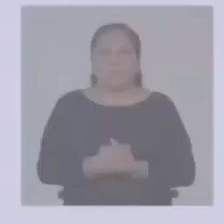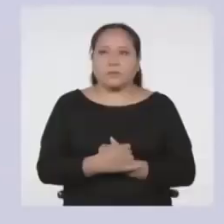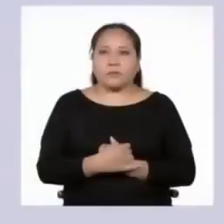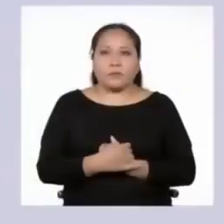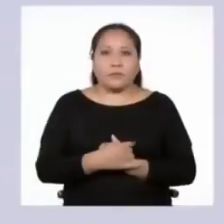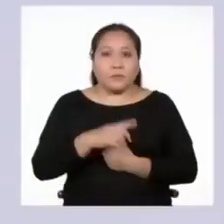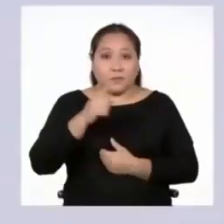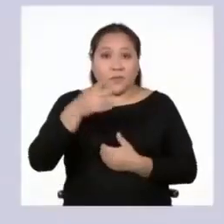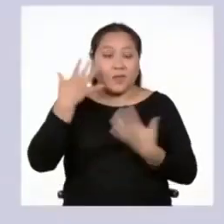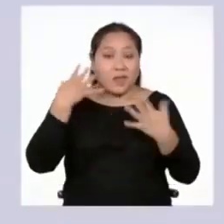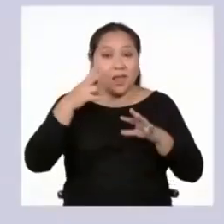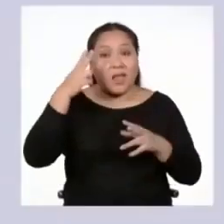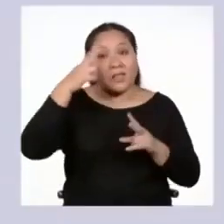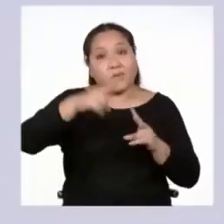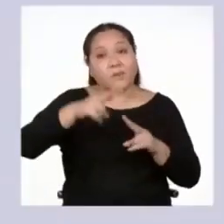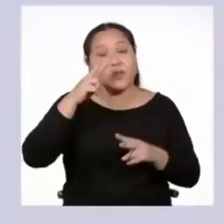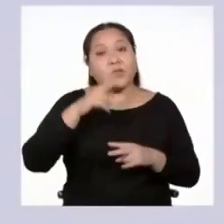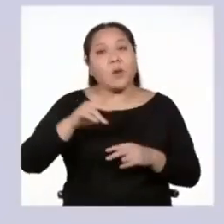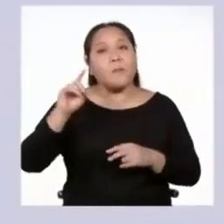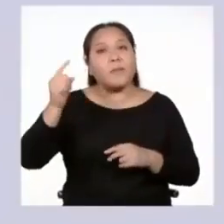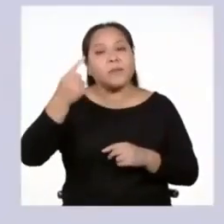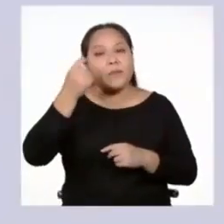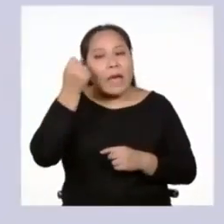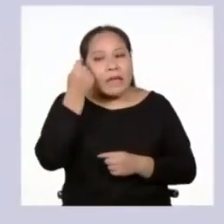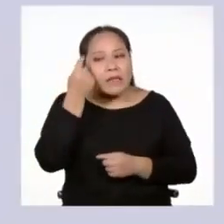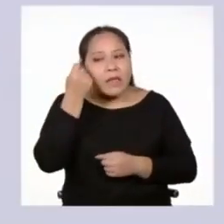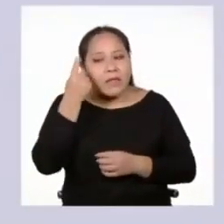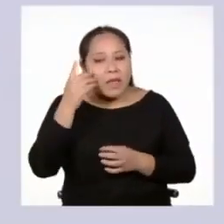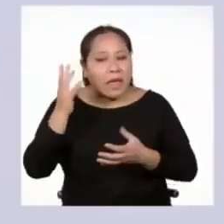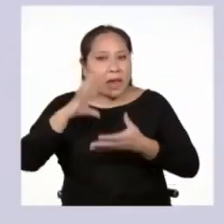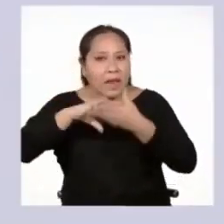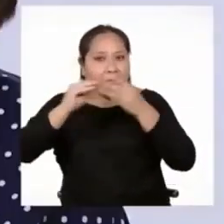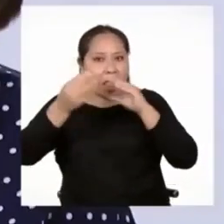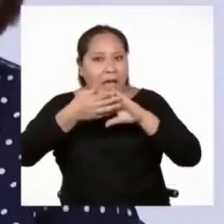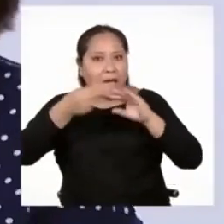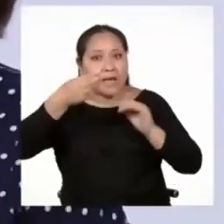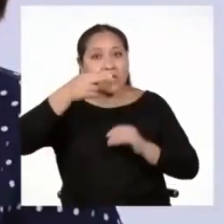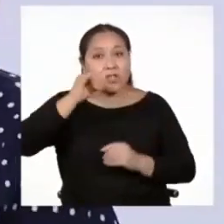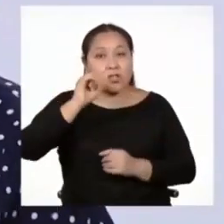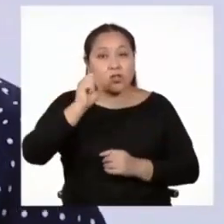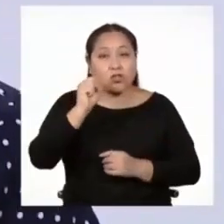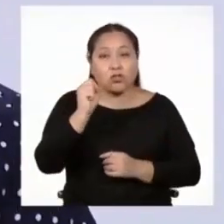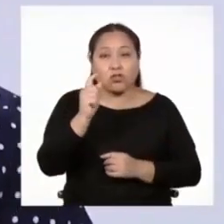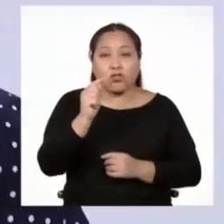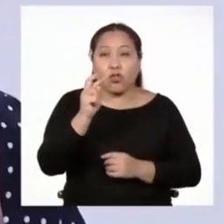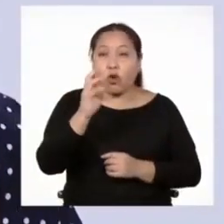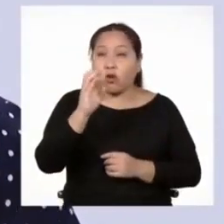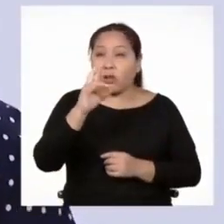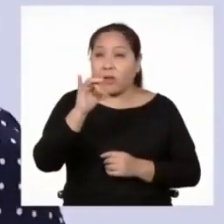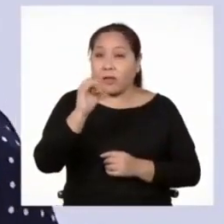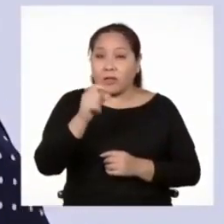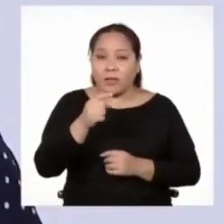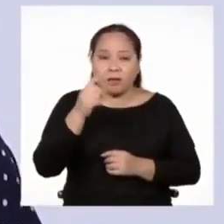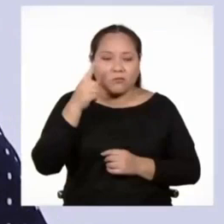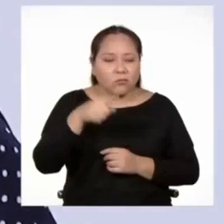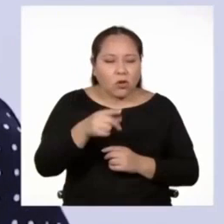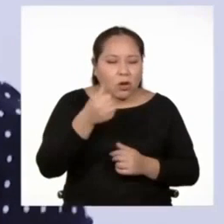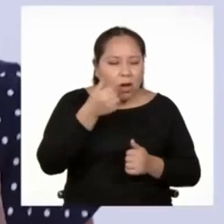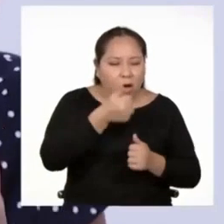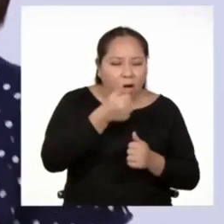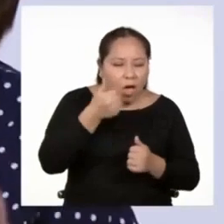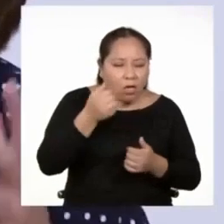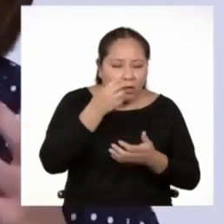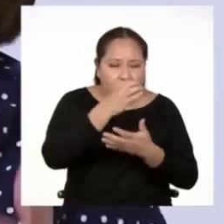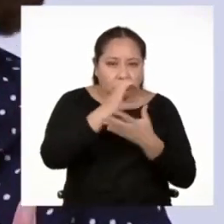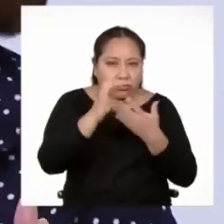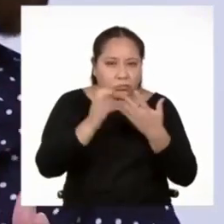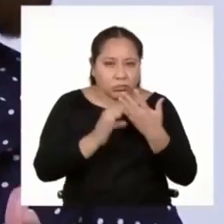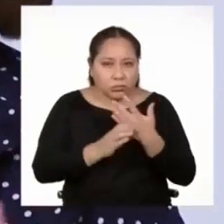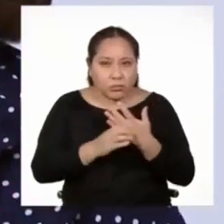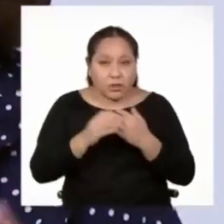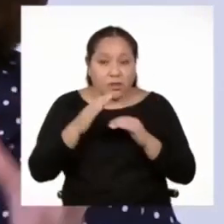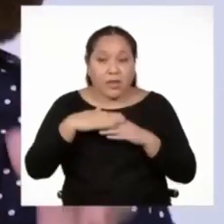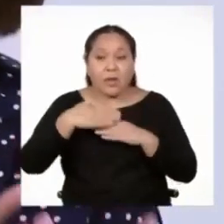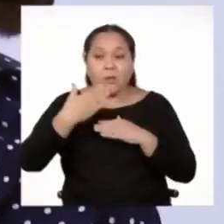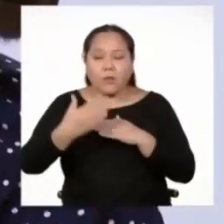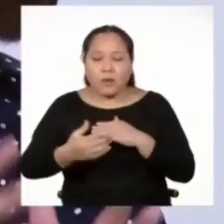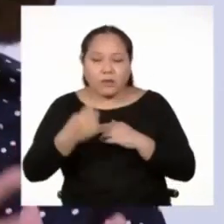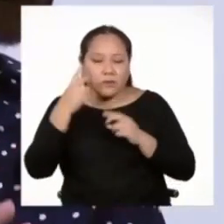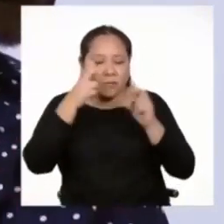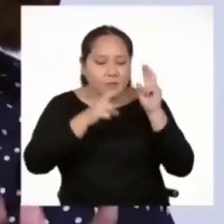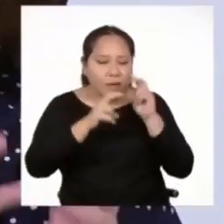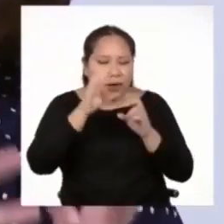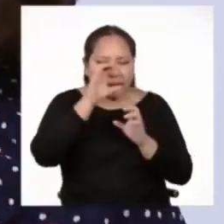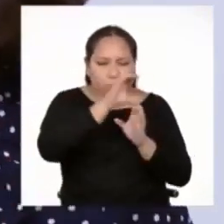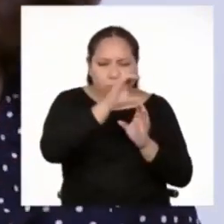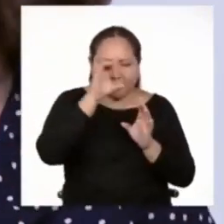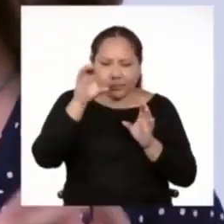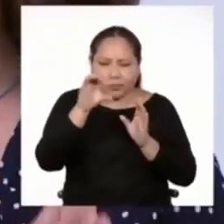Como has podido ver, primero debes comprender la historieta y sus detalles. Luego debes identificar los momentos que representa cada viñeta y el